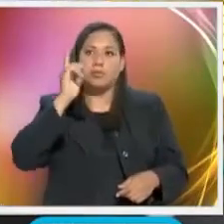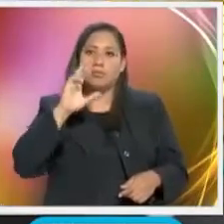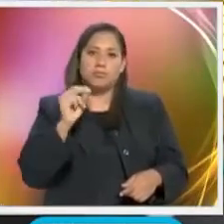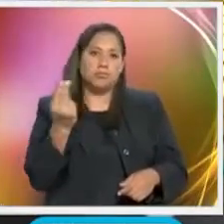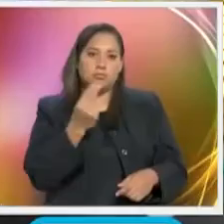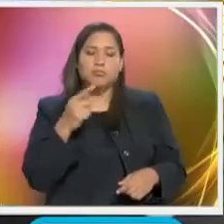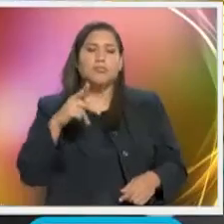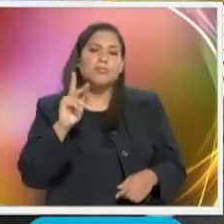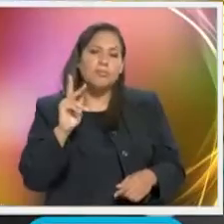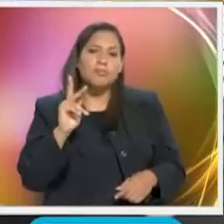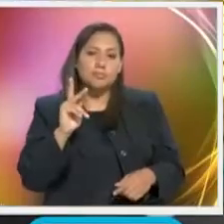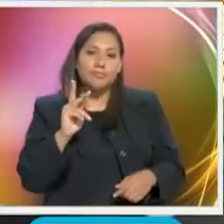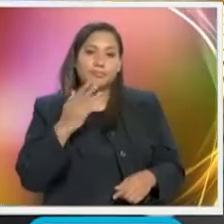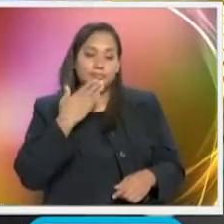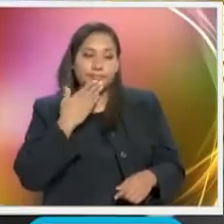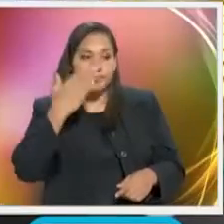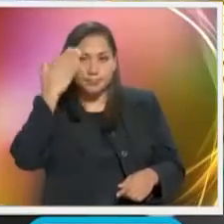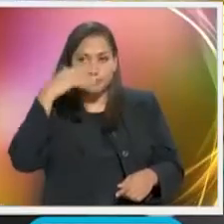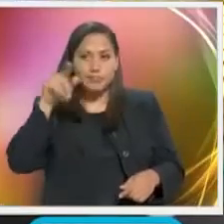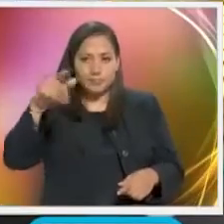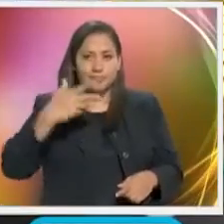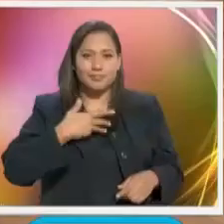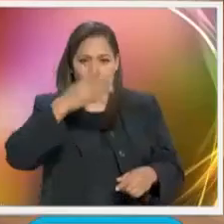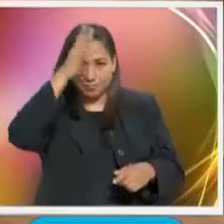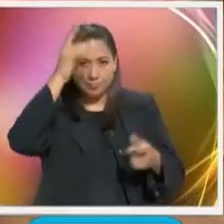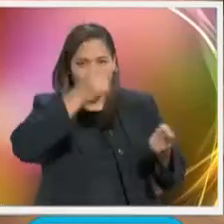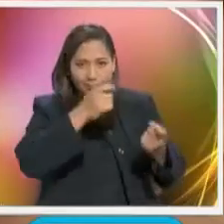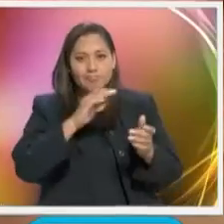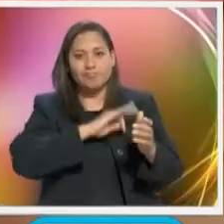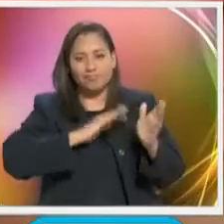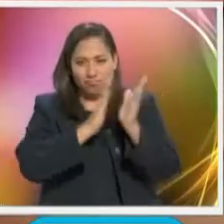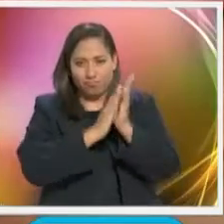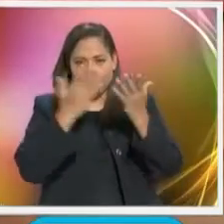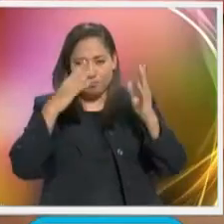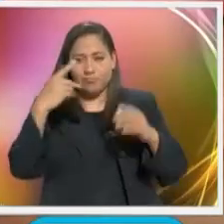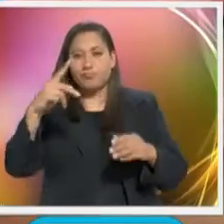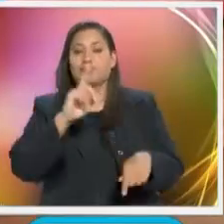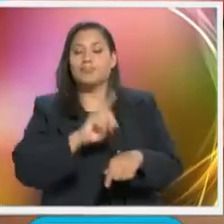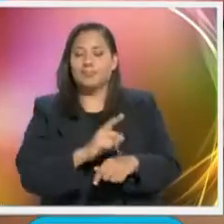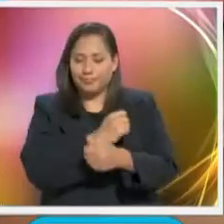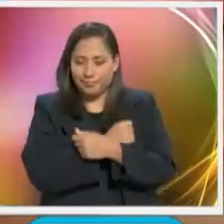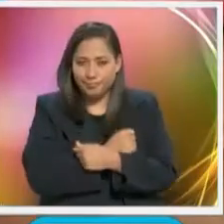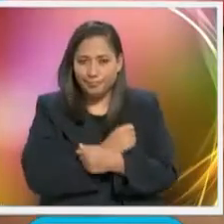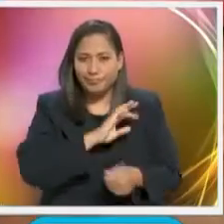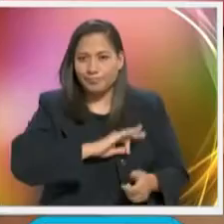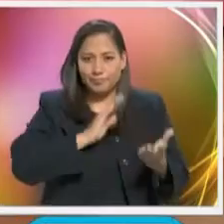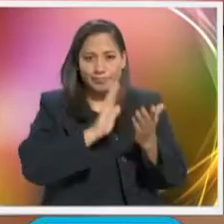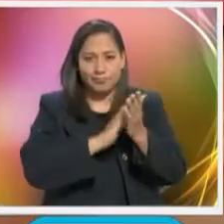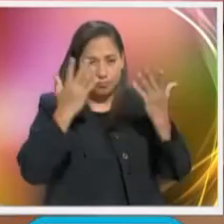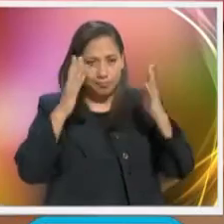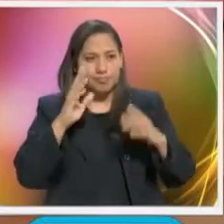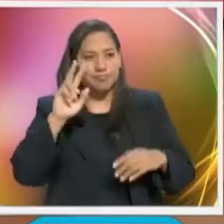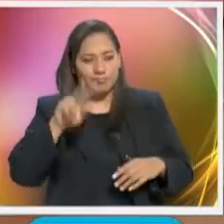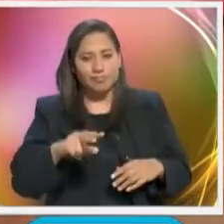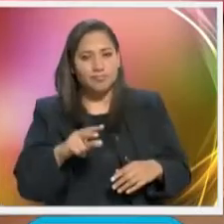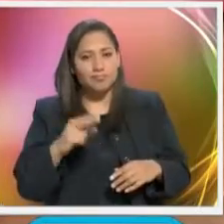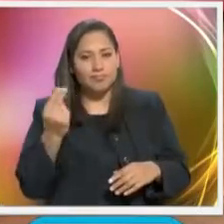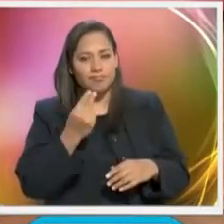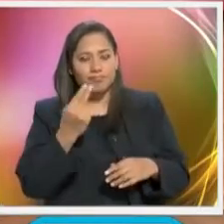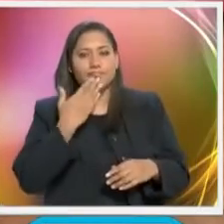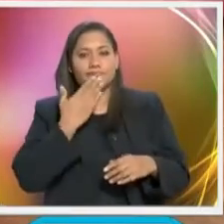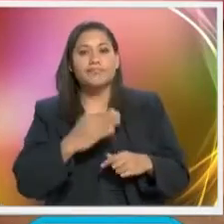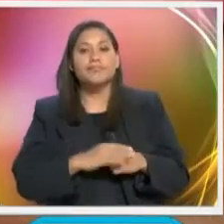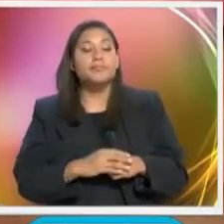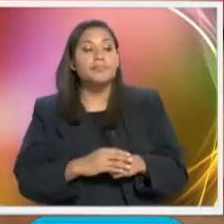necesiten nunca, pero es padre saber que ahí están los bomberos. Felicidades en su día, les mandamos un abrazo y una felicitación que muy merecida, yo creo. Por